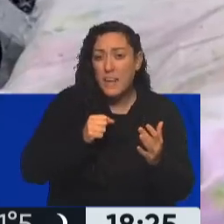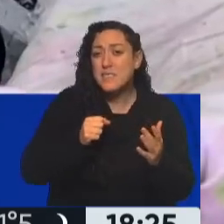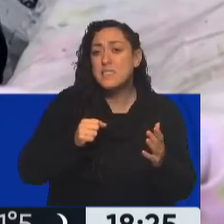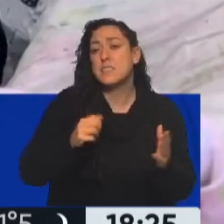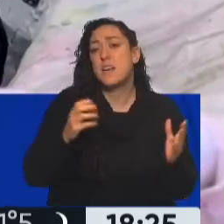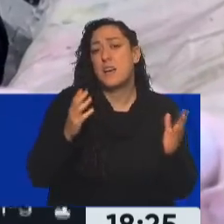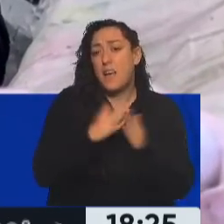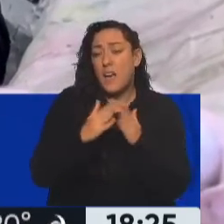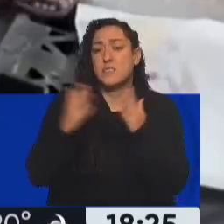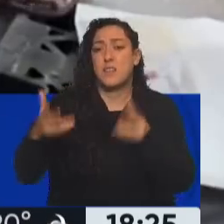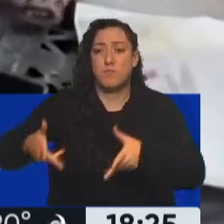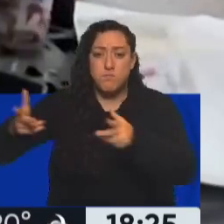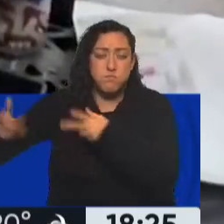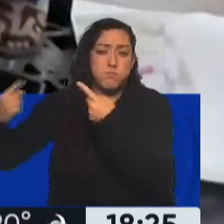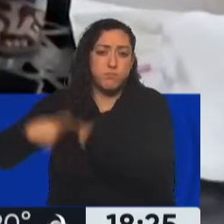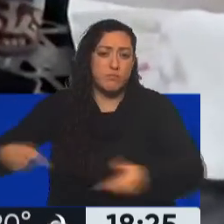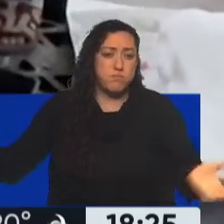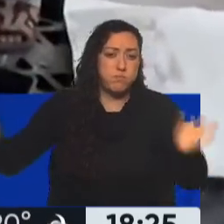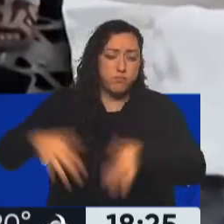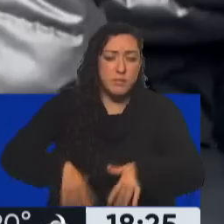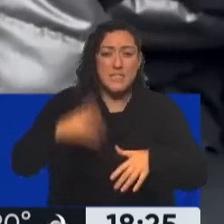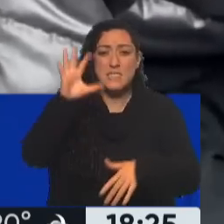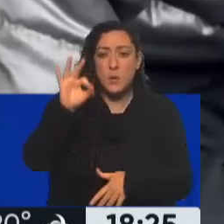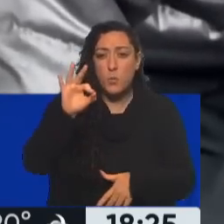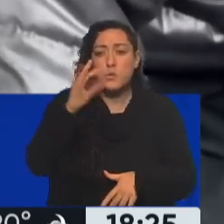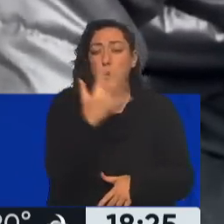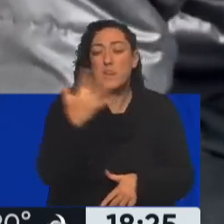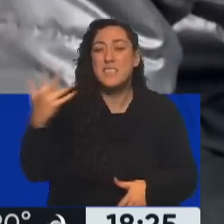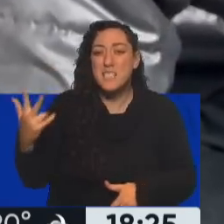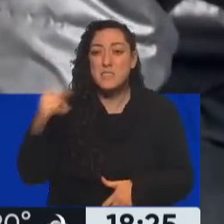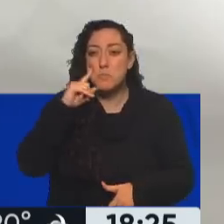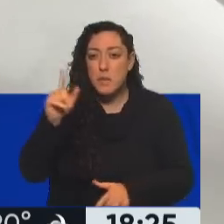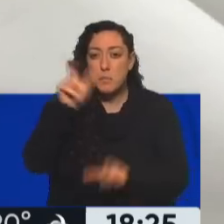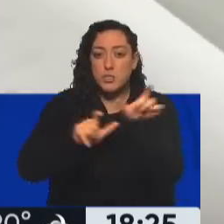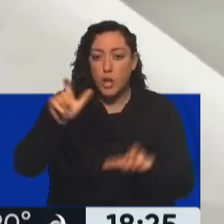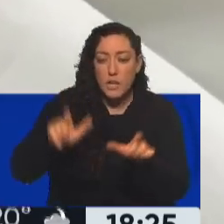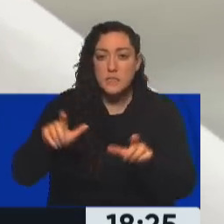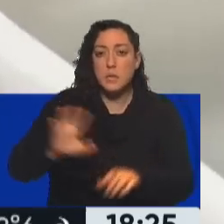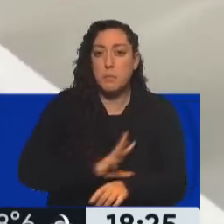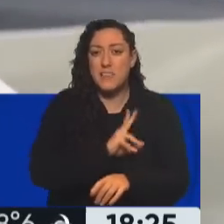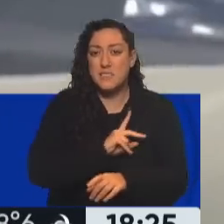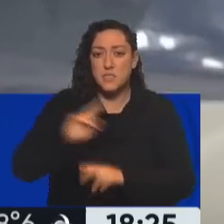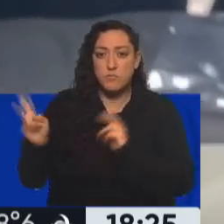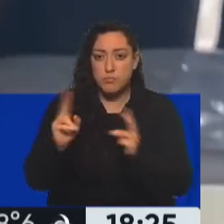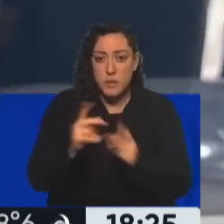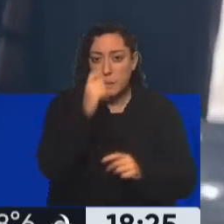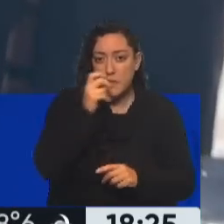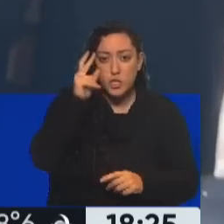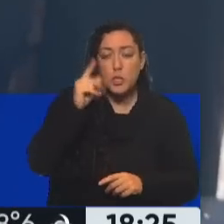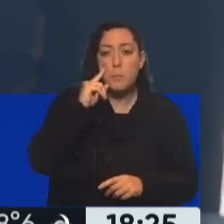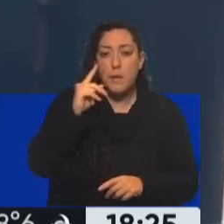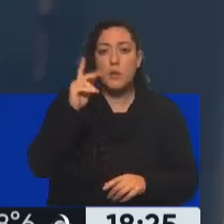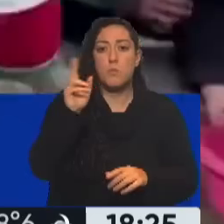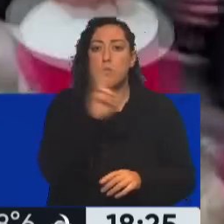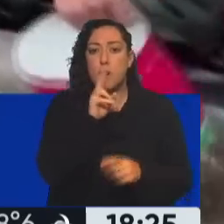infraestructura existente y ya se cobraron la vida de más de 53.000 palestinos, entre ellos 28.000 mujeres y